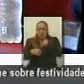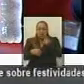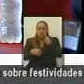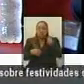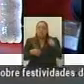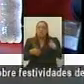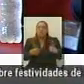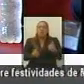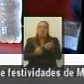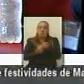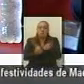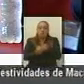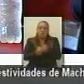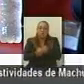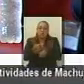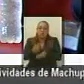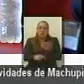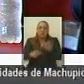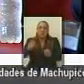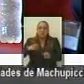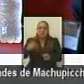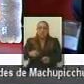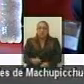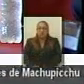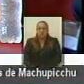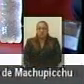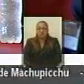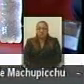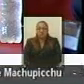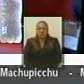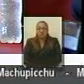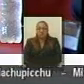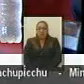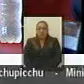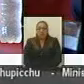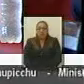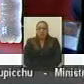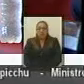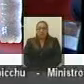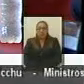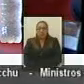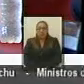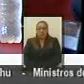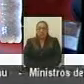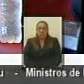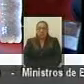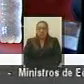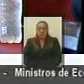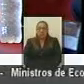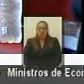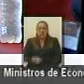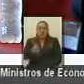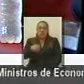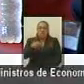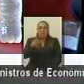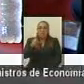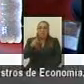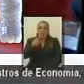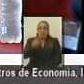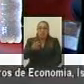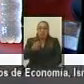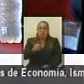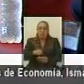apoyo que requieren. San Pablo, por su intermedio, señor presidente, está